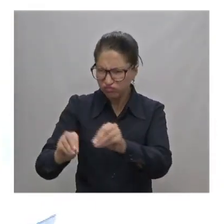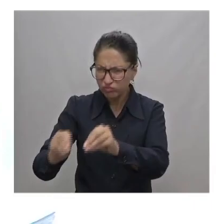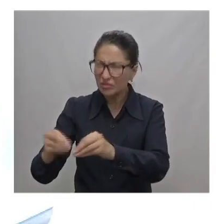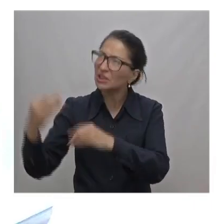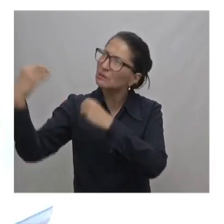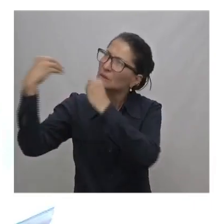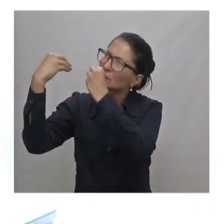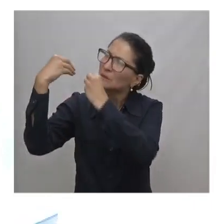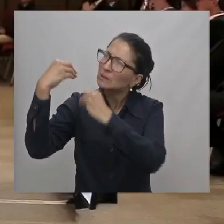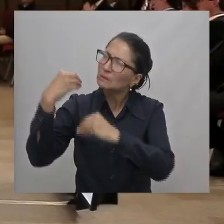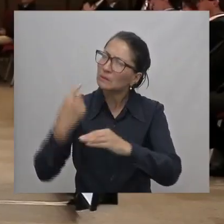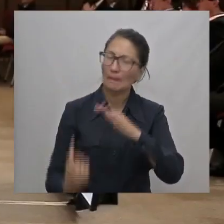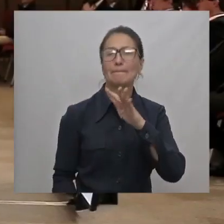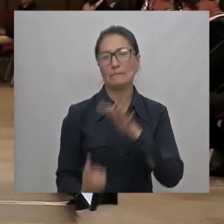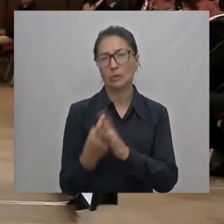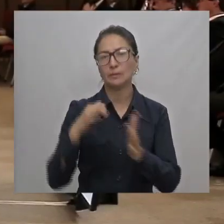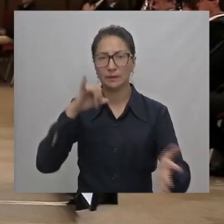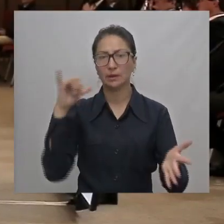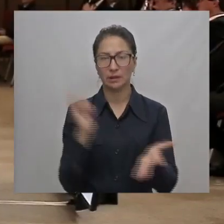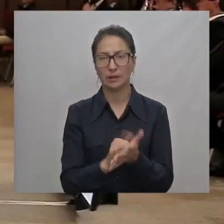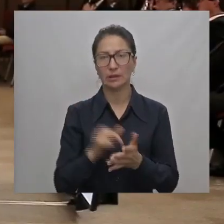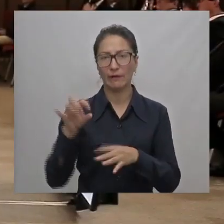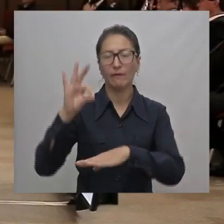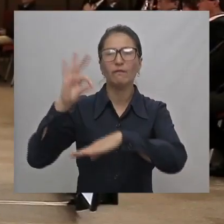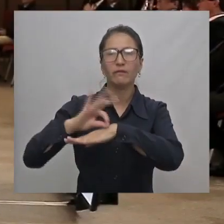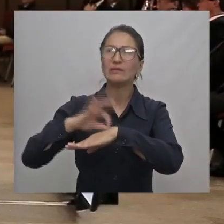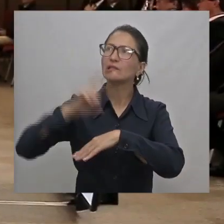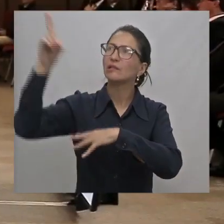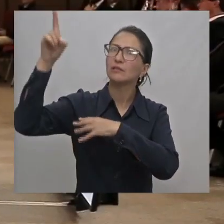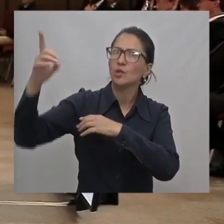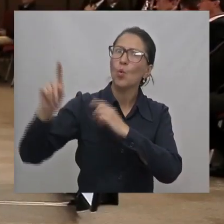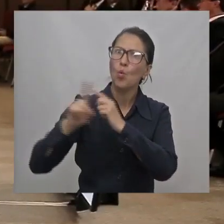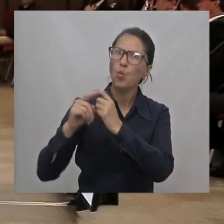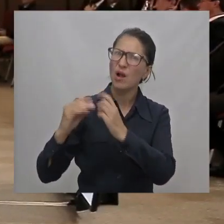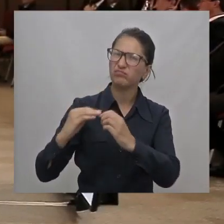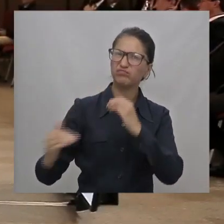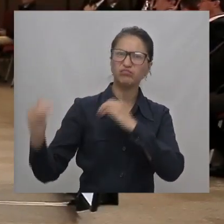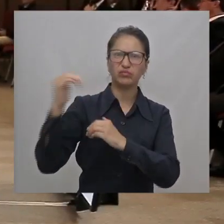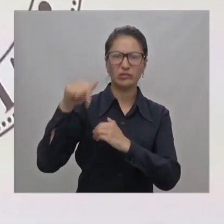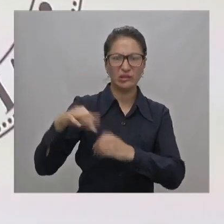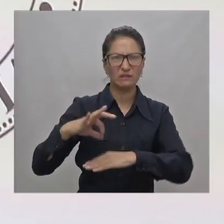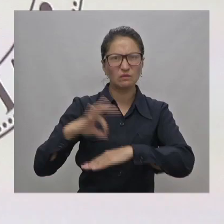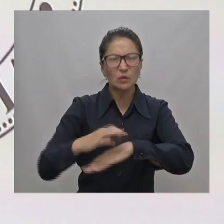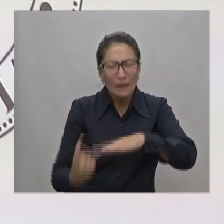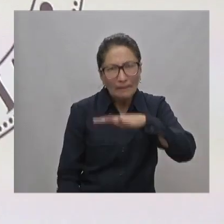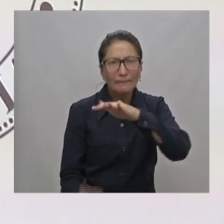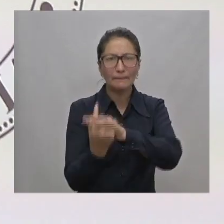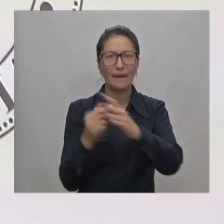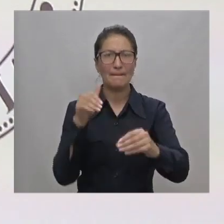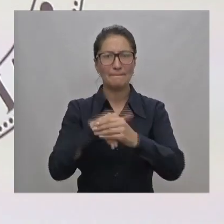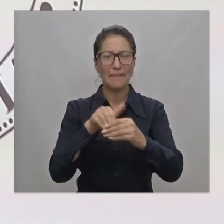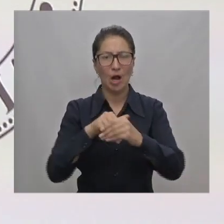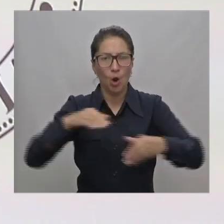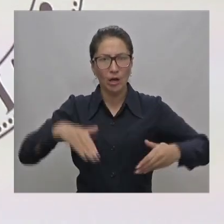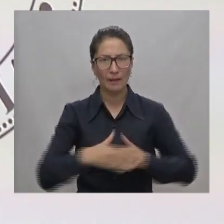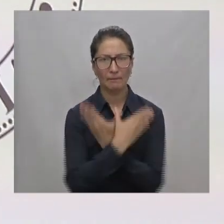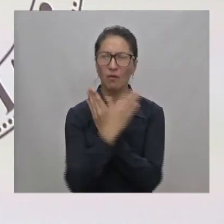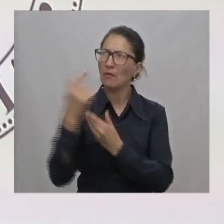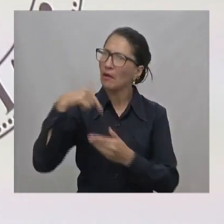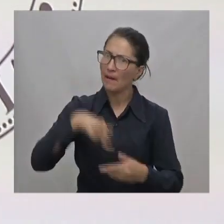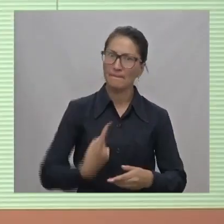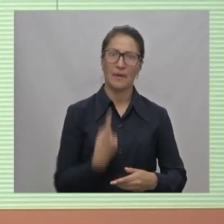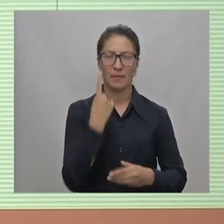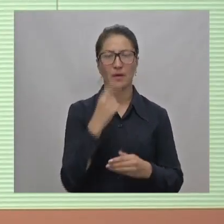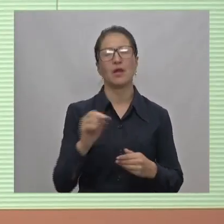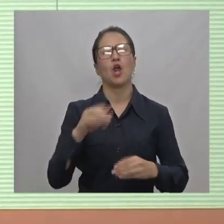creando contralorías. La misión Kemmerer creó las grandes instituciones de Colombia, el Banco de la